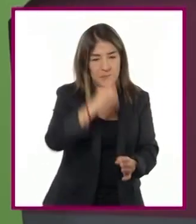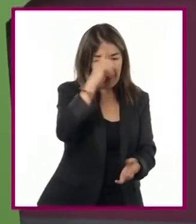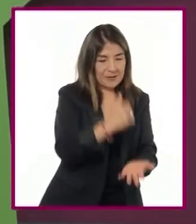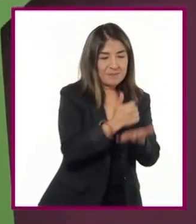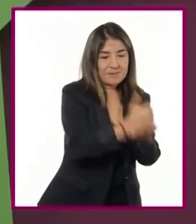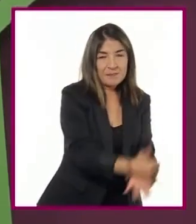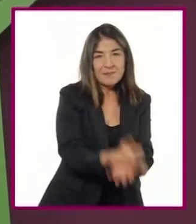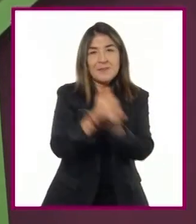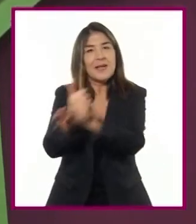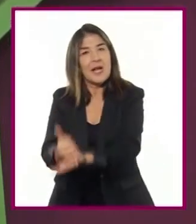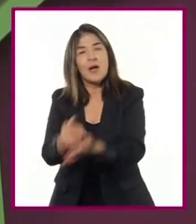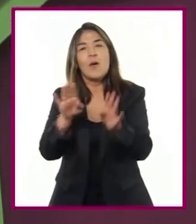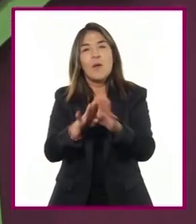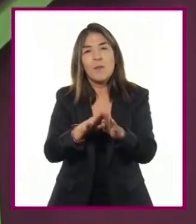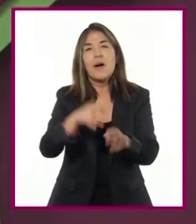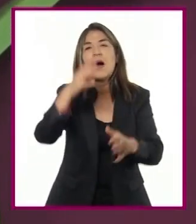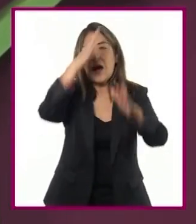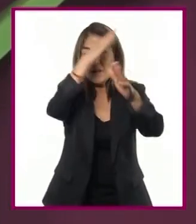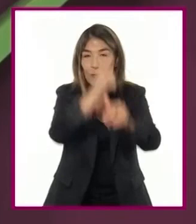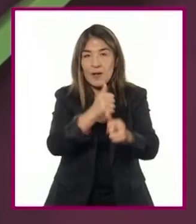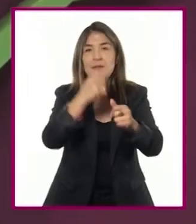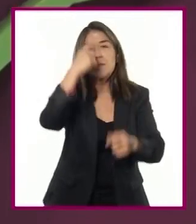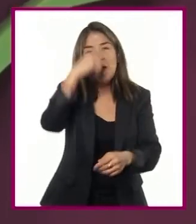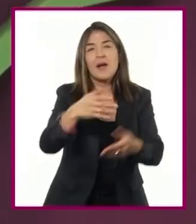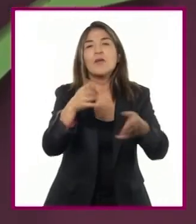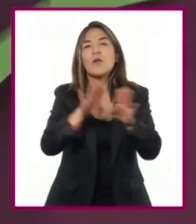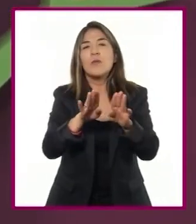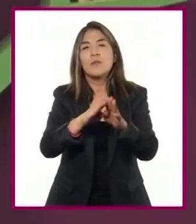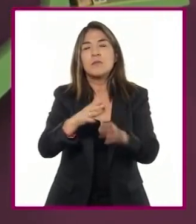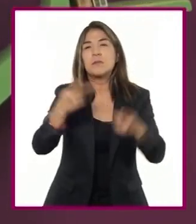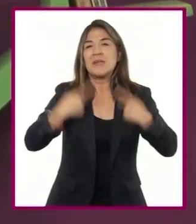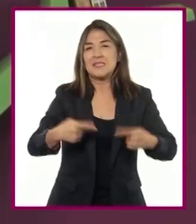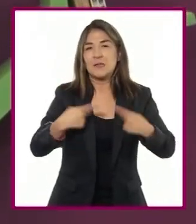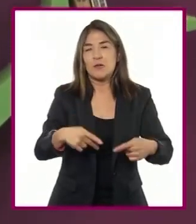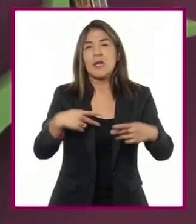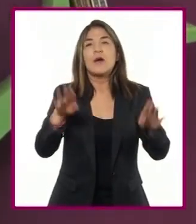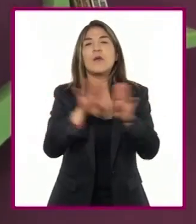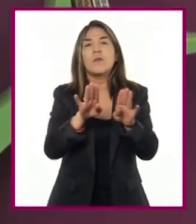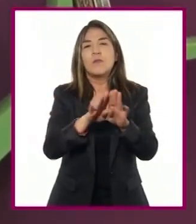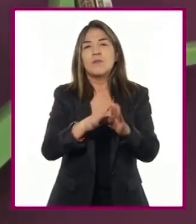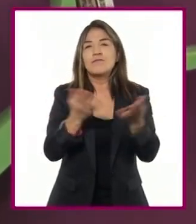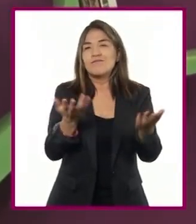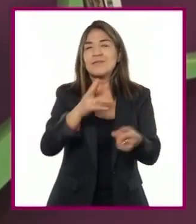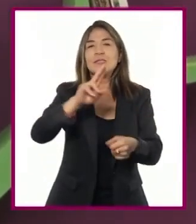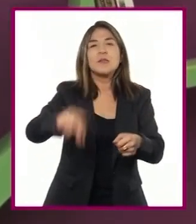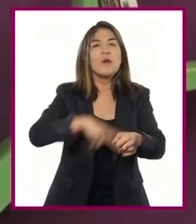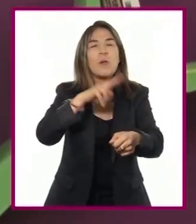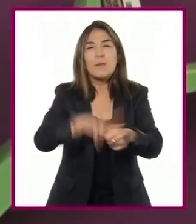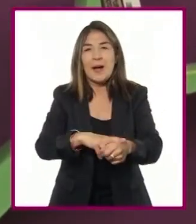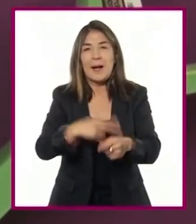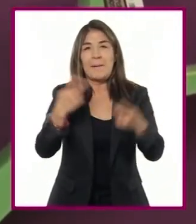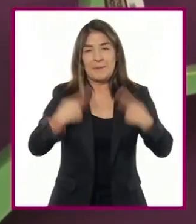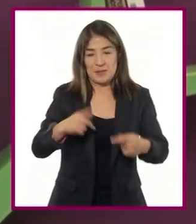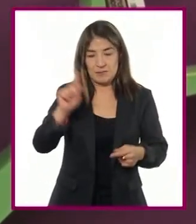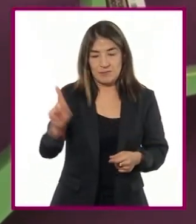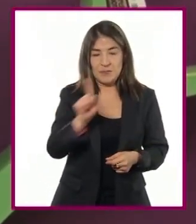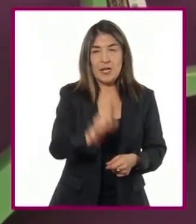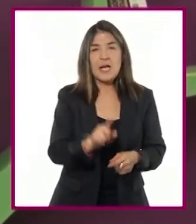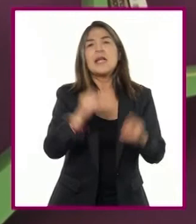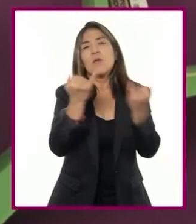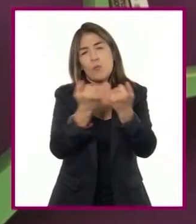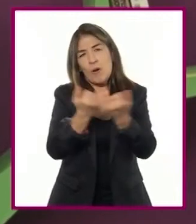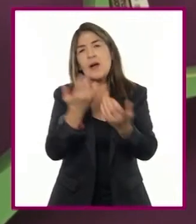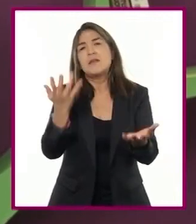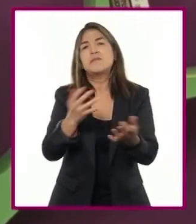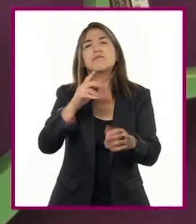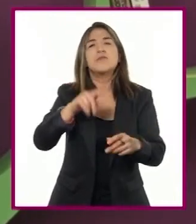procesos negociadores resulta imprescindible la figura de un intermediario, normalmente una persona o una organización que